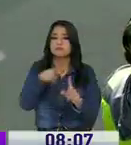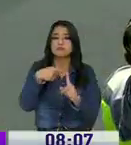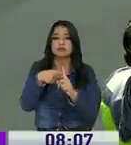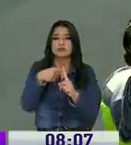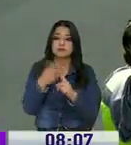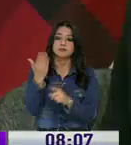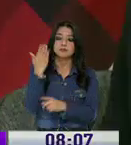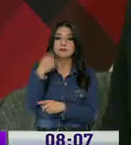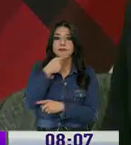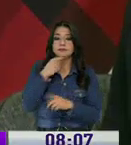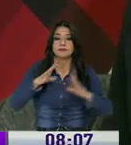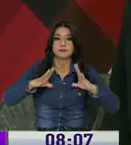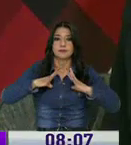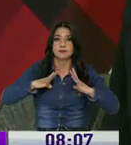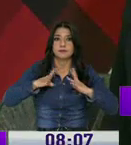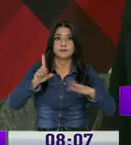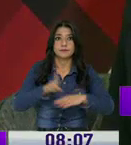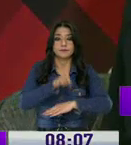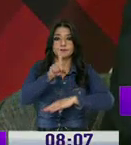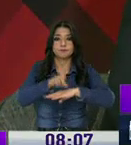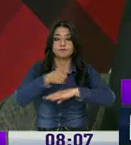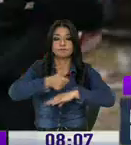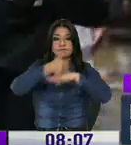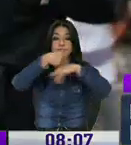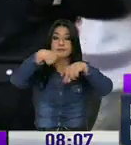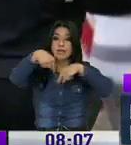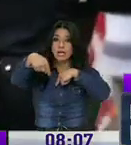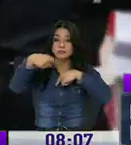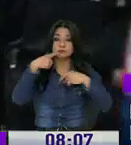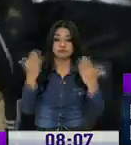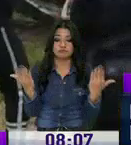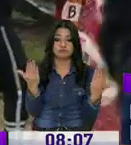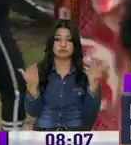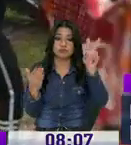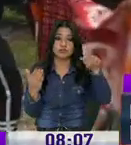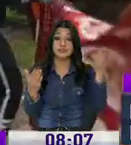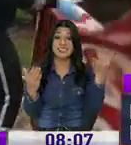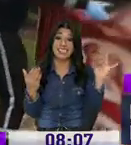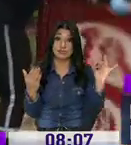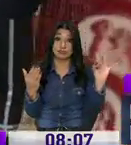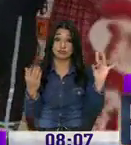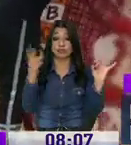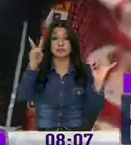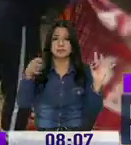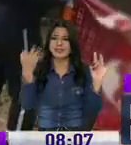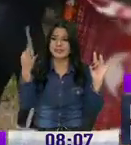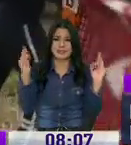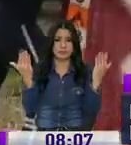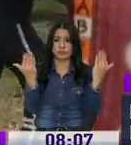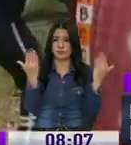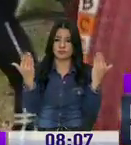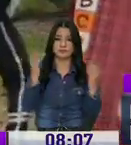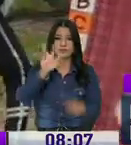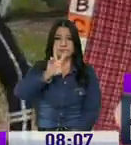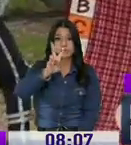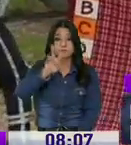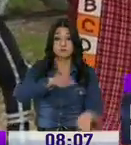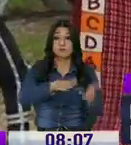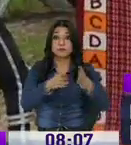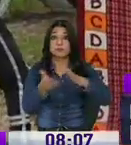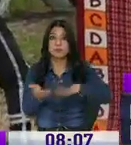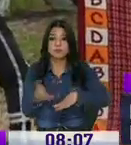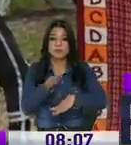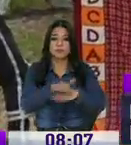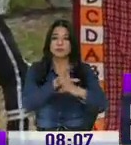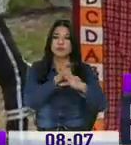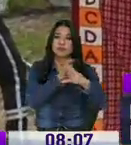el último feriado. El director de la ANT indicó que a comparación del cierre en el 2018, donde hubo 32 fallecidos en